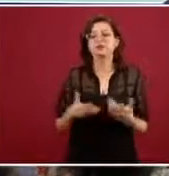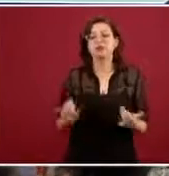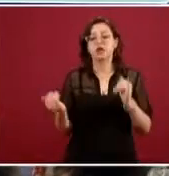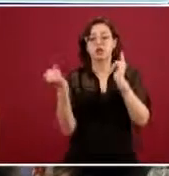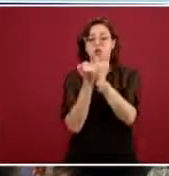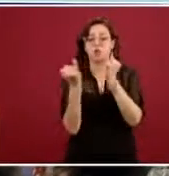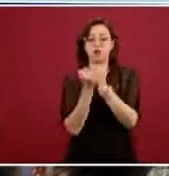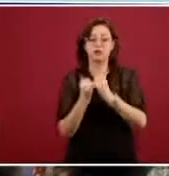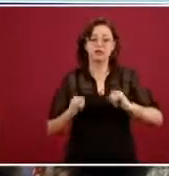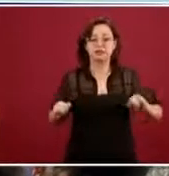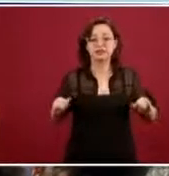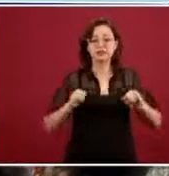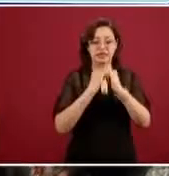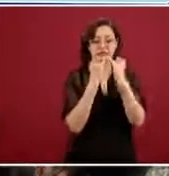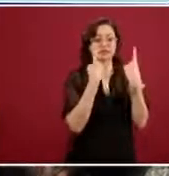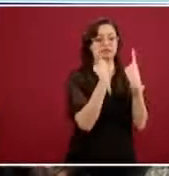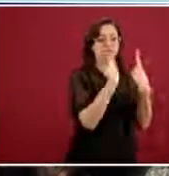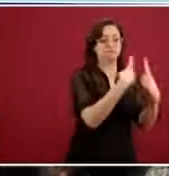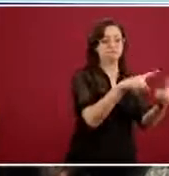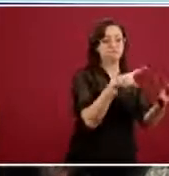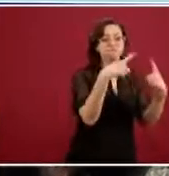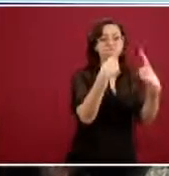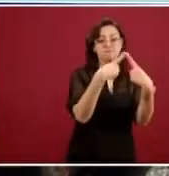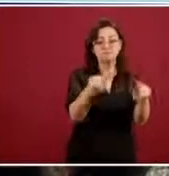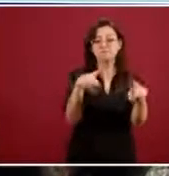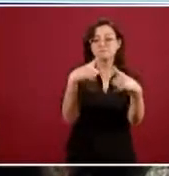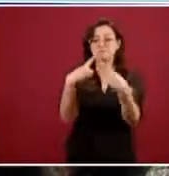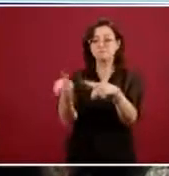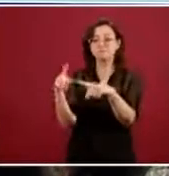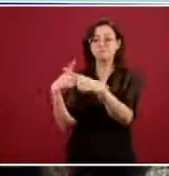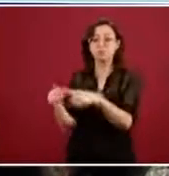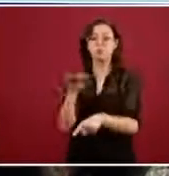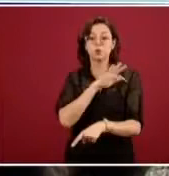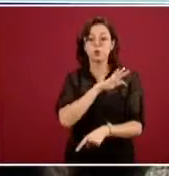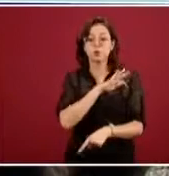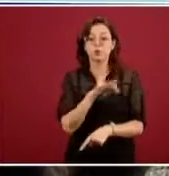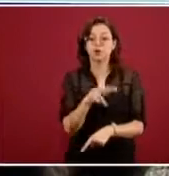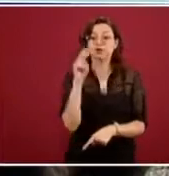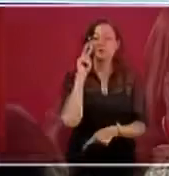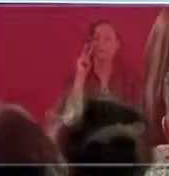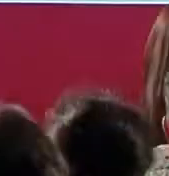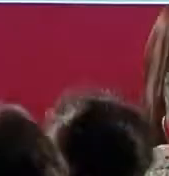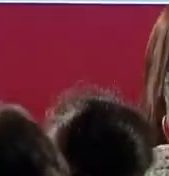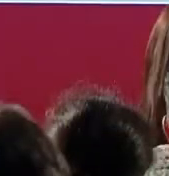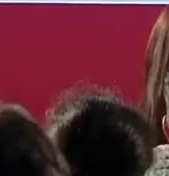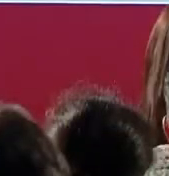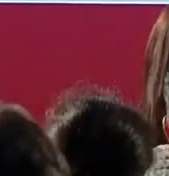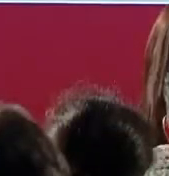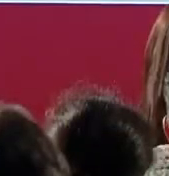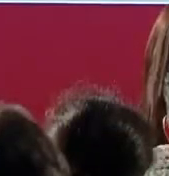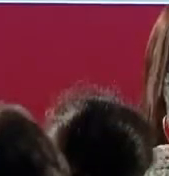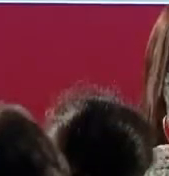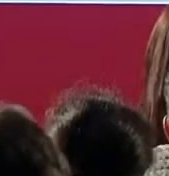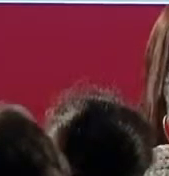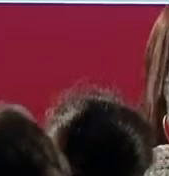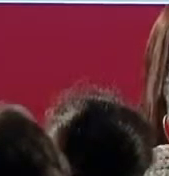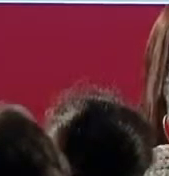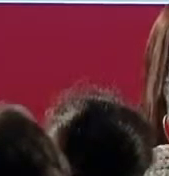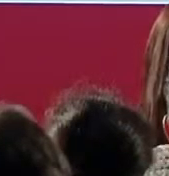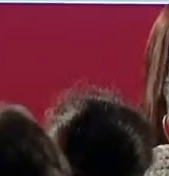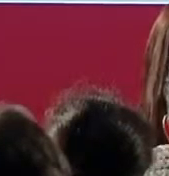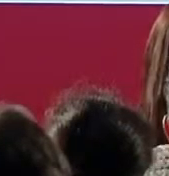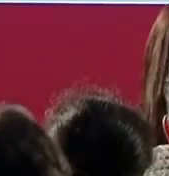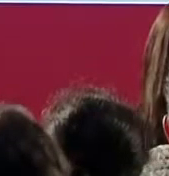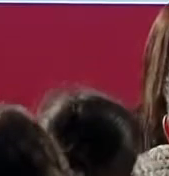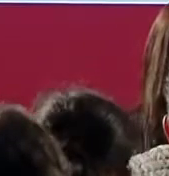las instituciones o las distintas organizaciones también sociales, hospitales